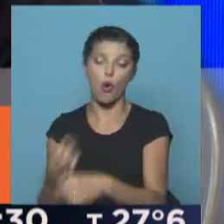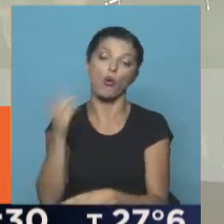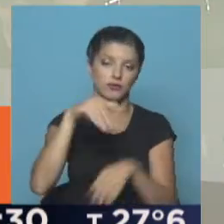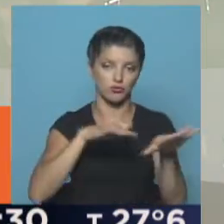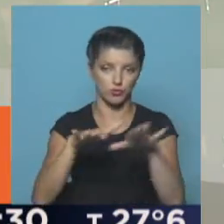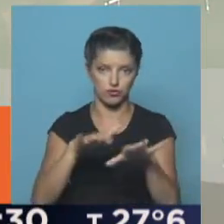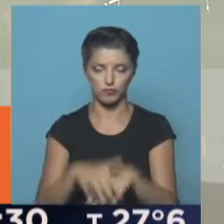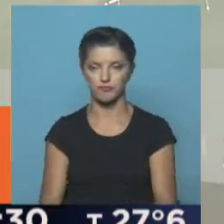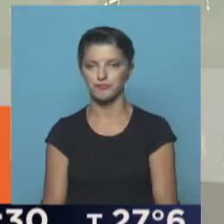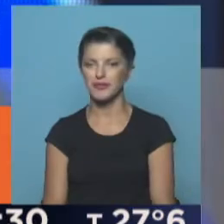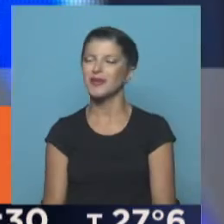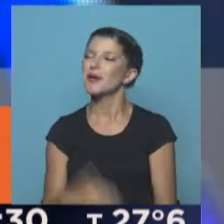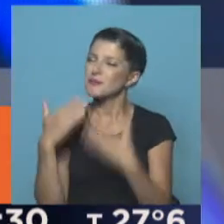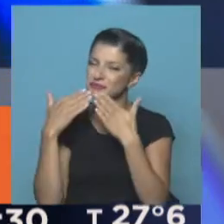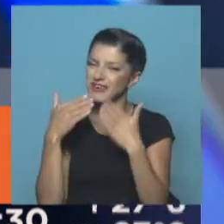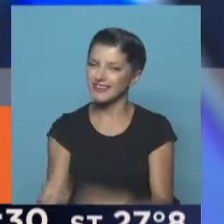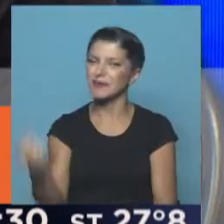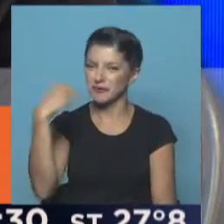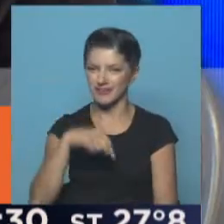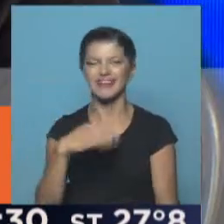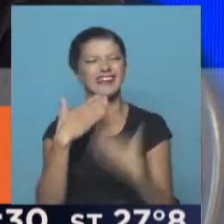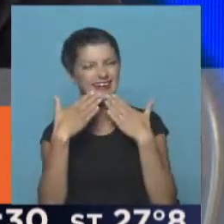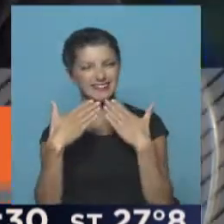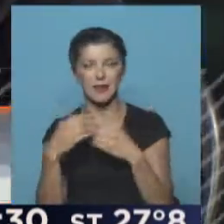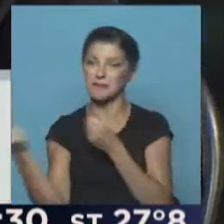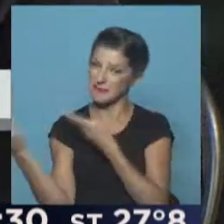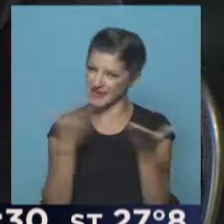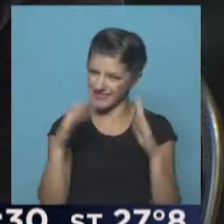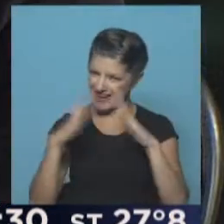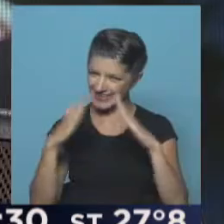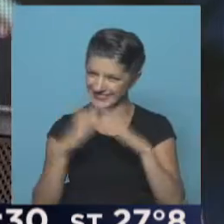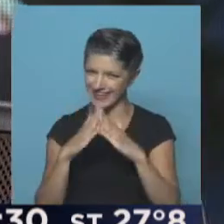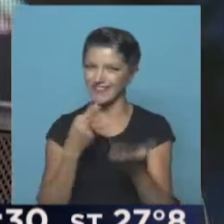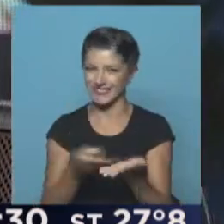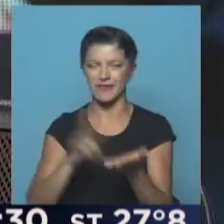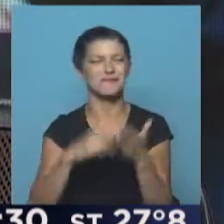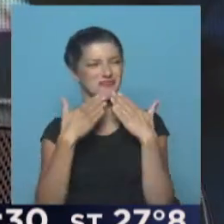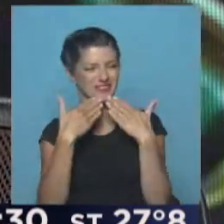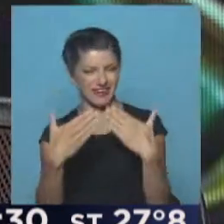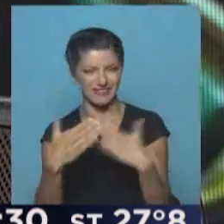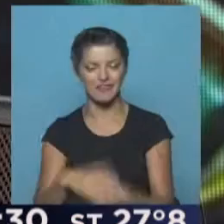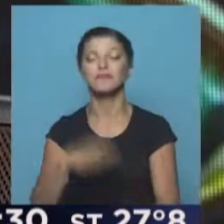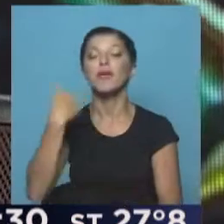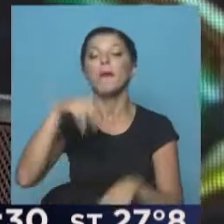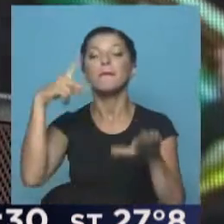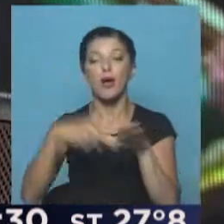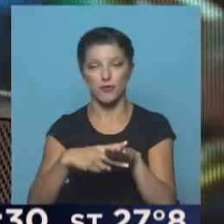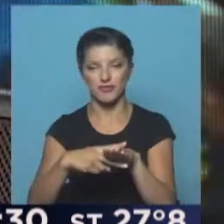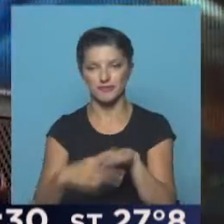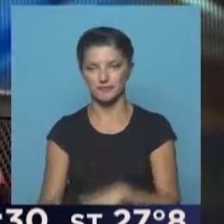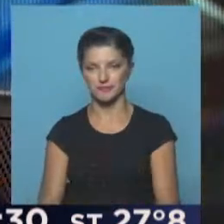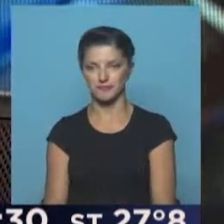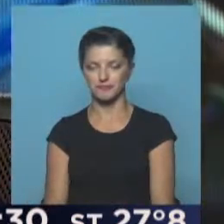comentaba. Muchísimas gracias por estar con nosotros, Gracias Ricardo. a ustedes. Bienvenido a casa, una vez más. Muchas gracias. Nos estamos yendo a una nueva pausa, a un nuevo